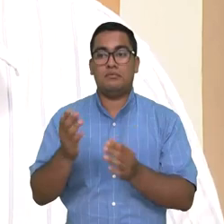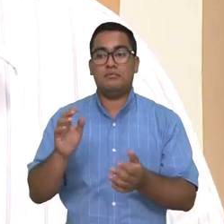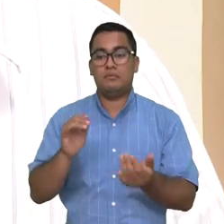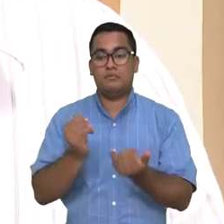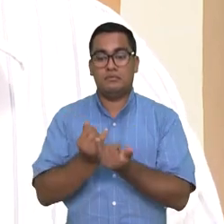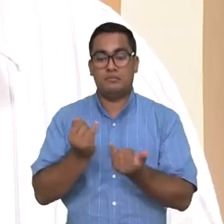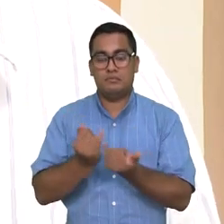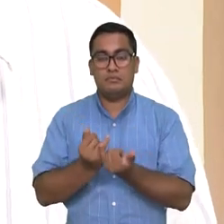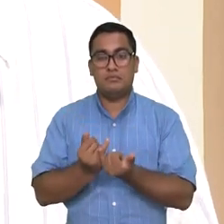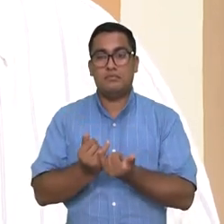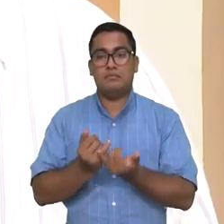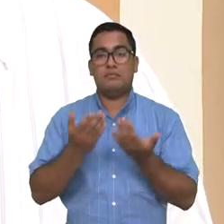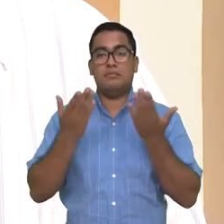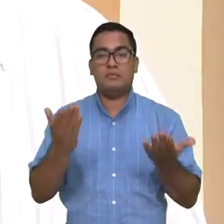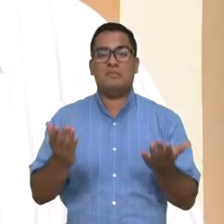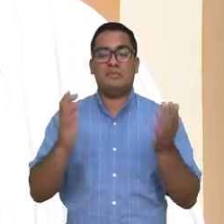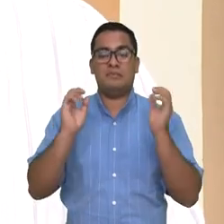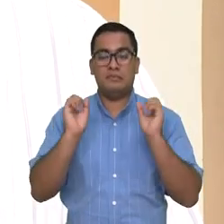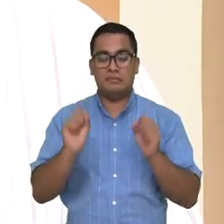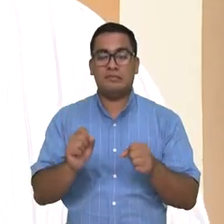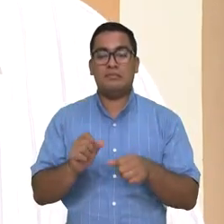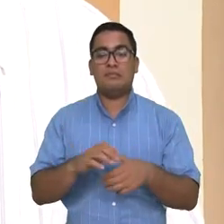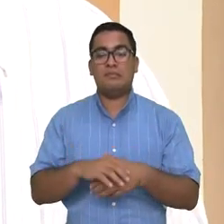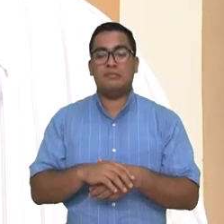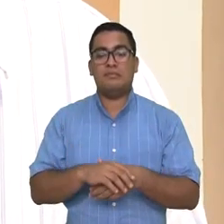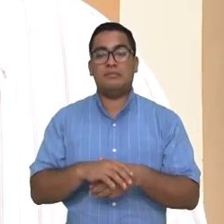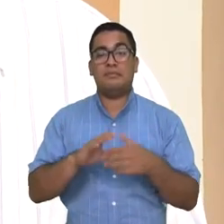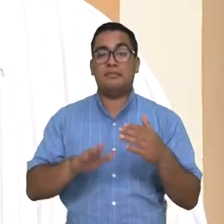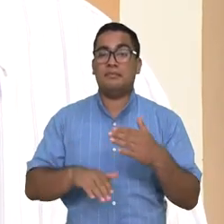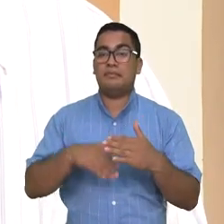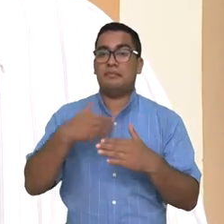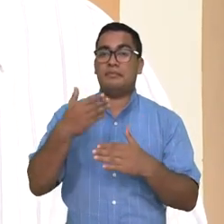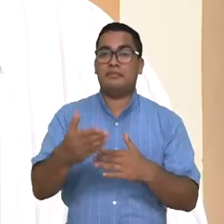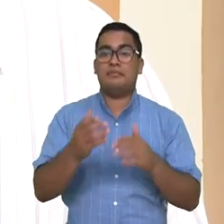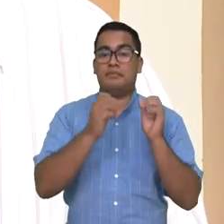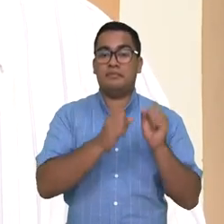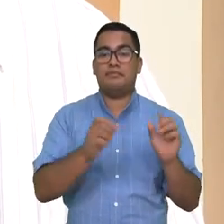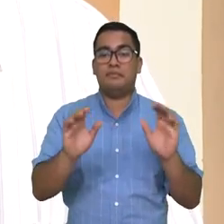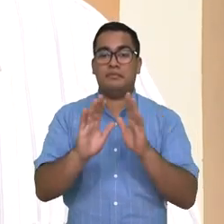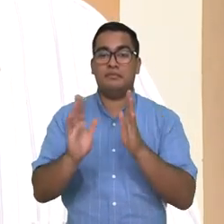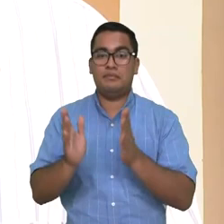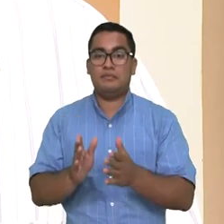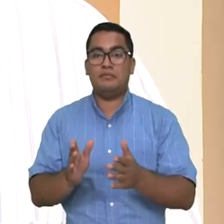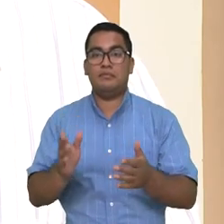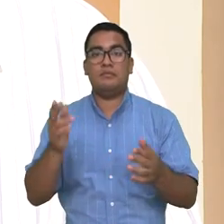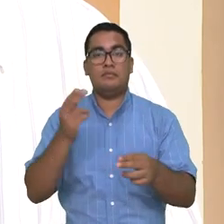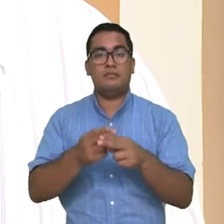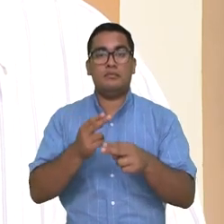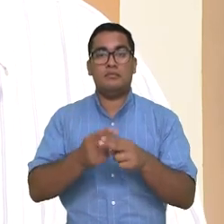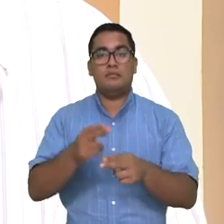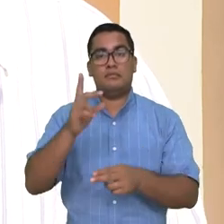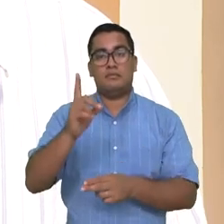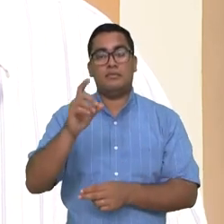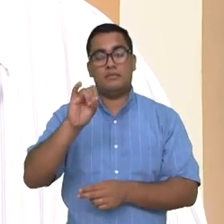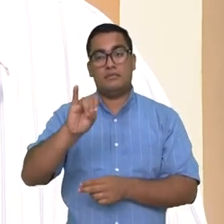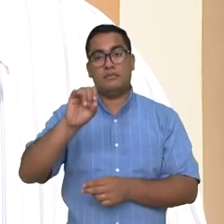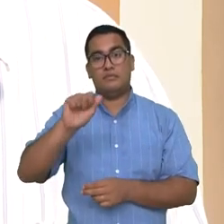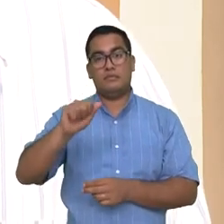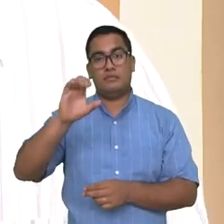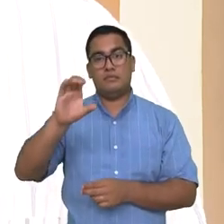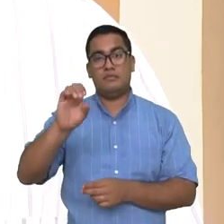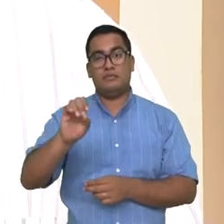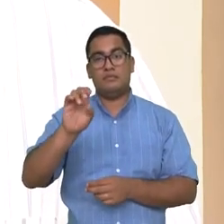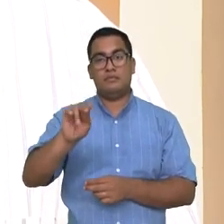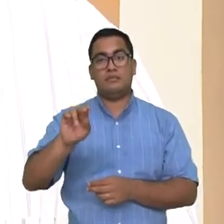también al hermano para que se esté aplicando. Posteriormente hay hermanos y hermanas que le llamamos diáconos, que son los que miran los servicios